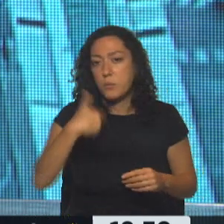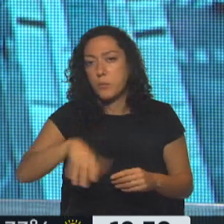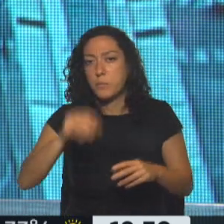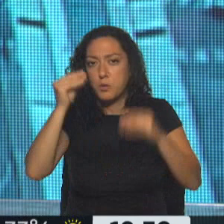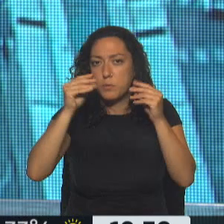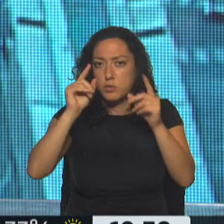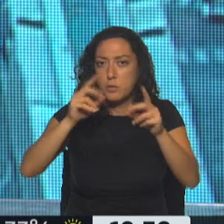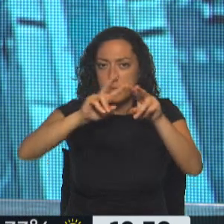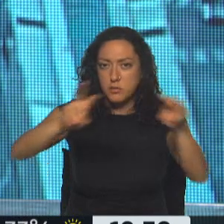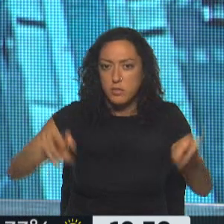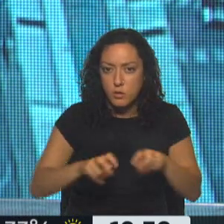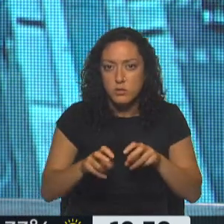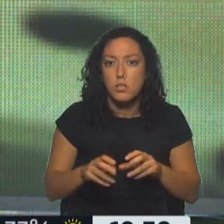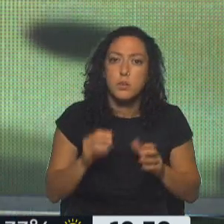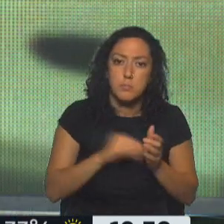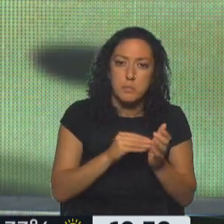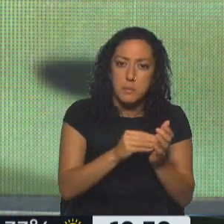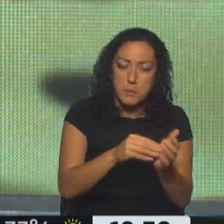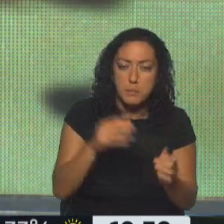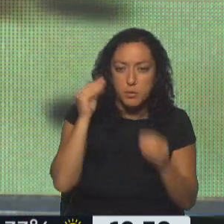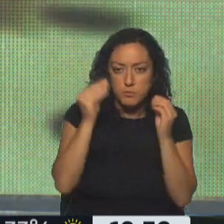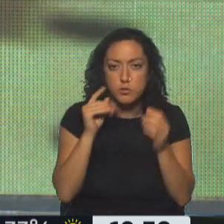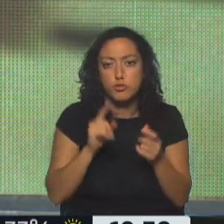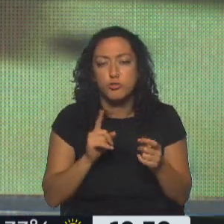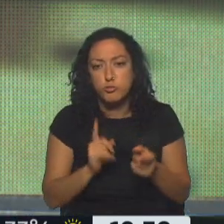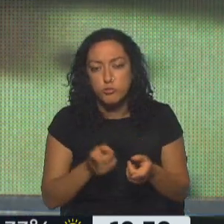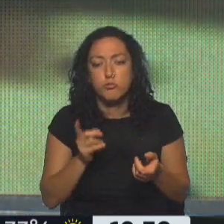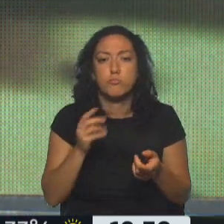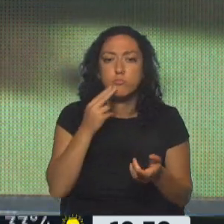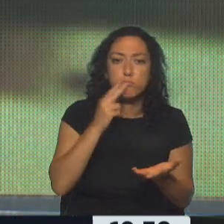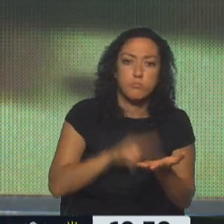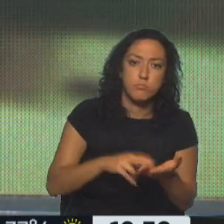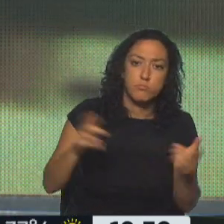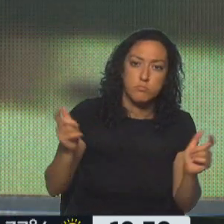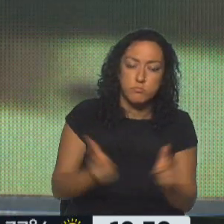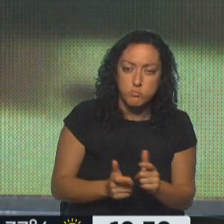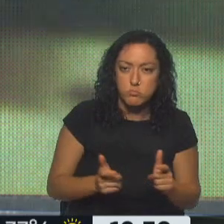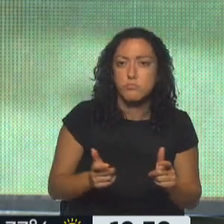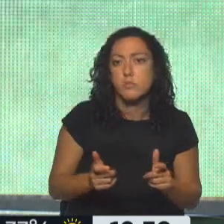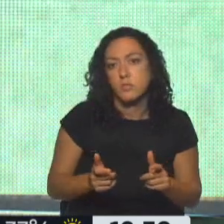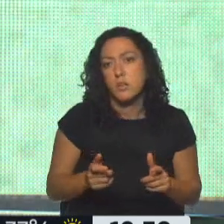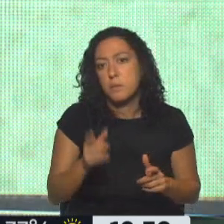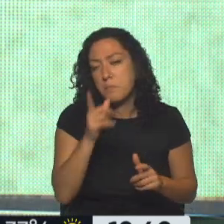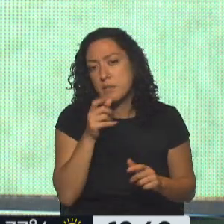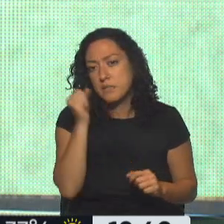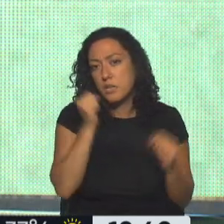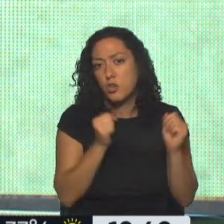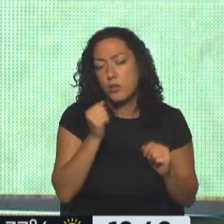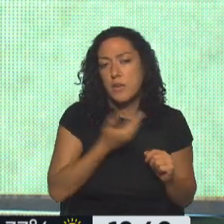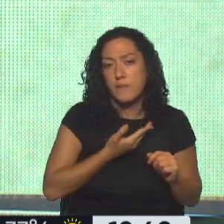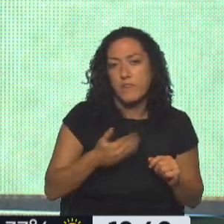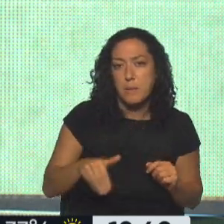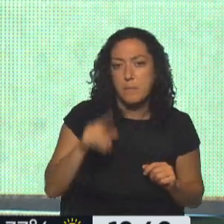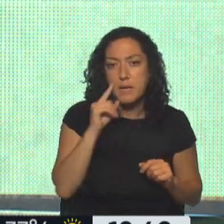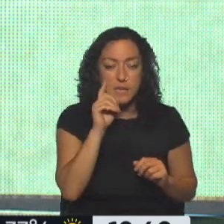preocupaciones hay que se están estamos hablando de la eliminación de subsidios reducción de subsidio estamos hablando de los indicadores de la economía sobre los que el fmi